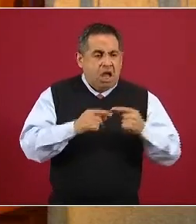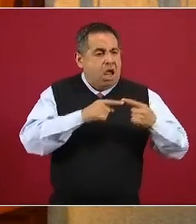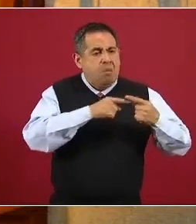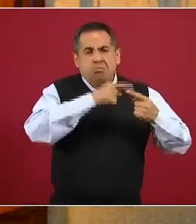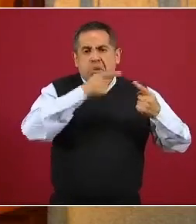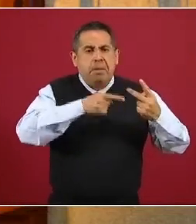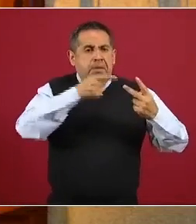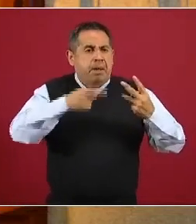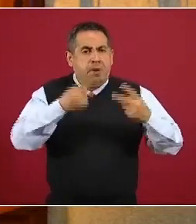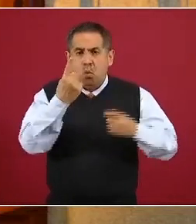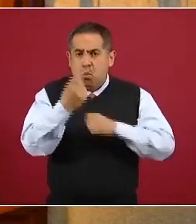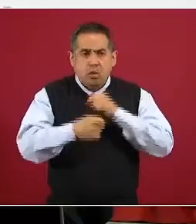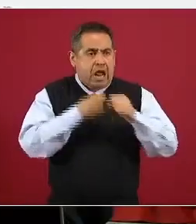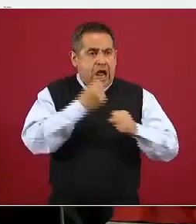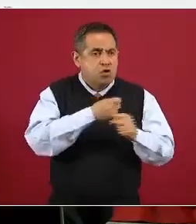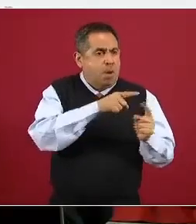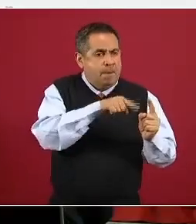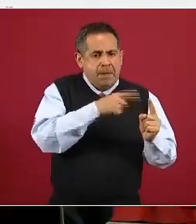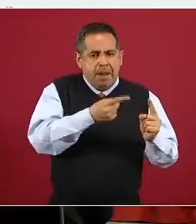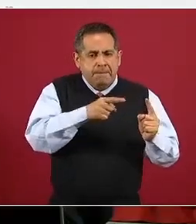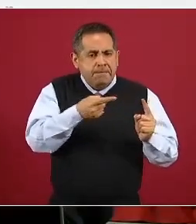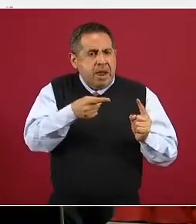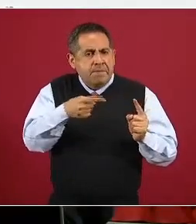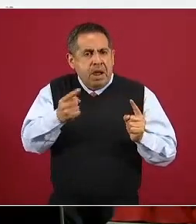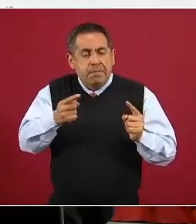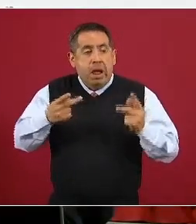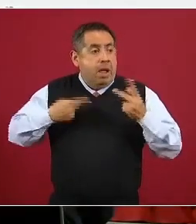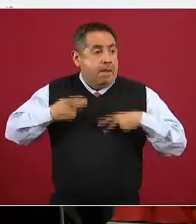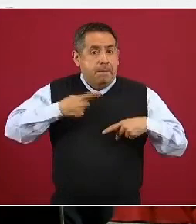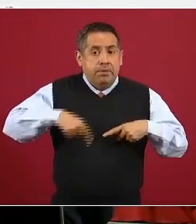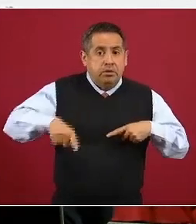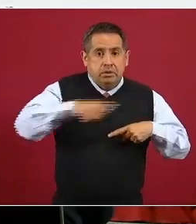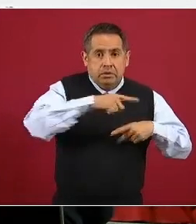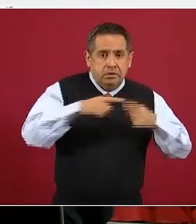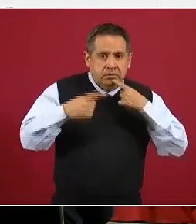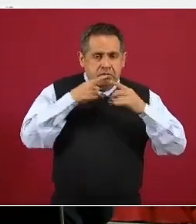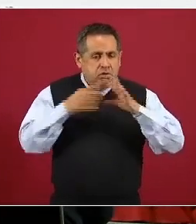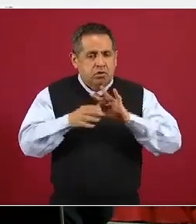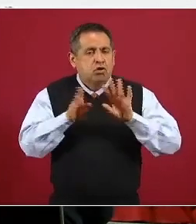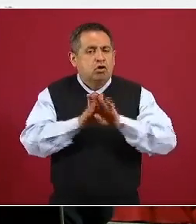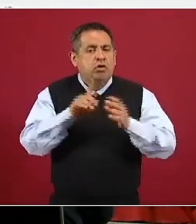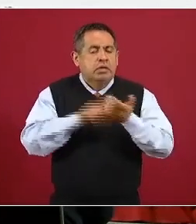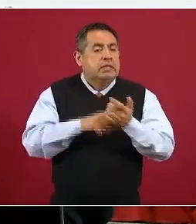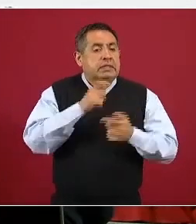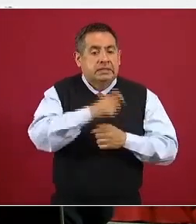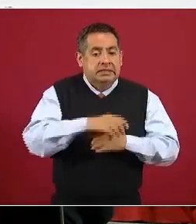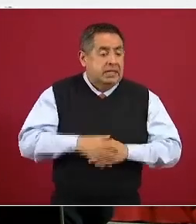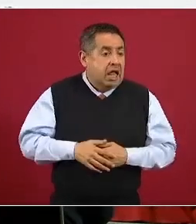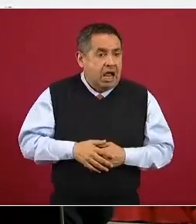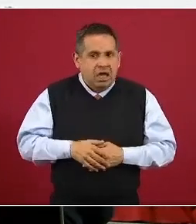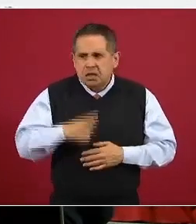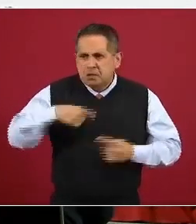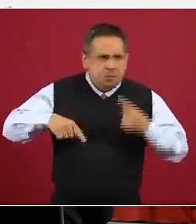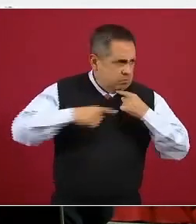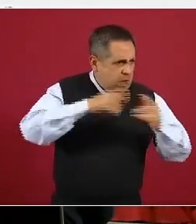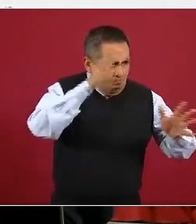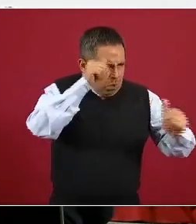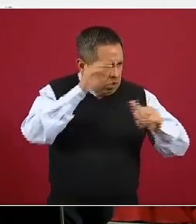casuística. Cada año los participantes en el programa se ponían de